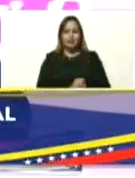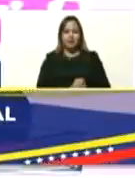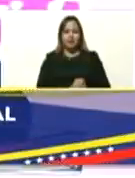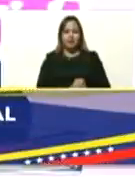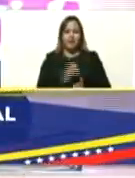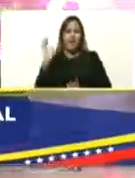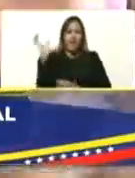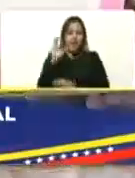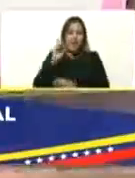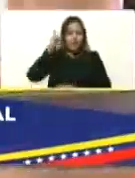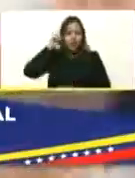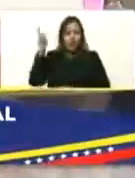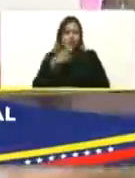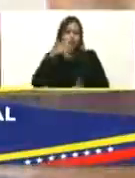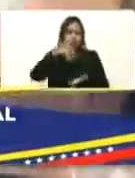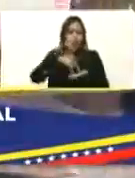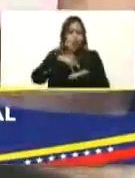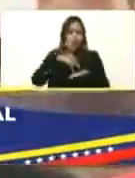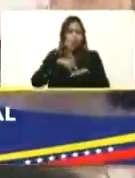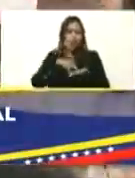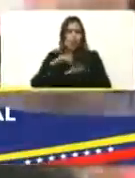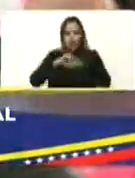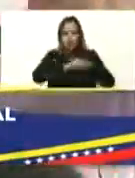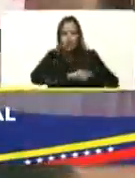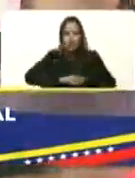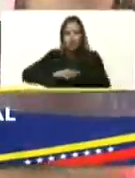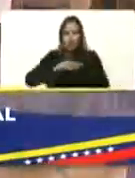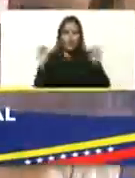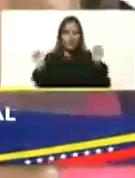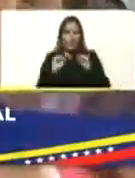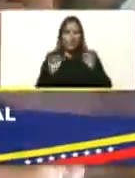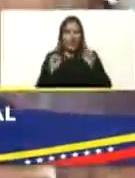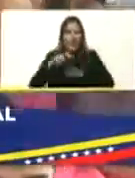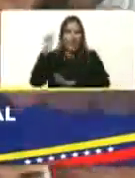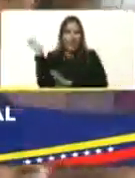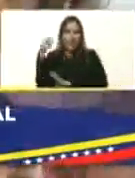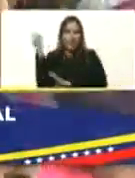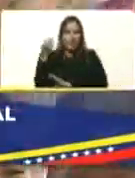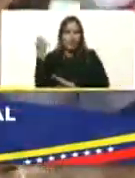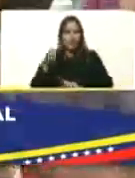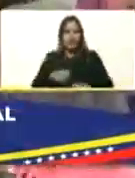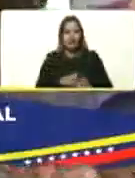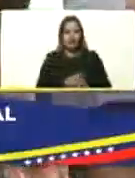Caracas, Guárico, Carabobo, Trujillo, Mérida, Apure,